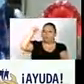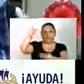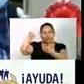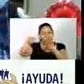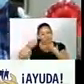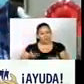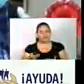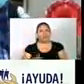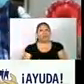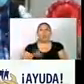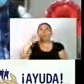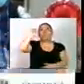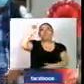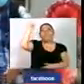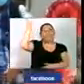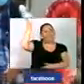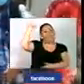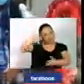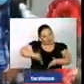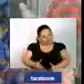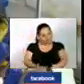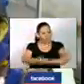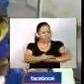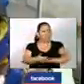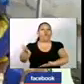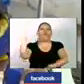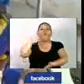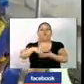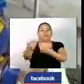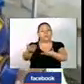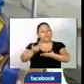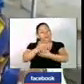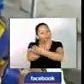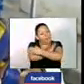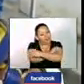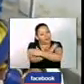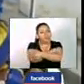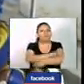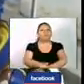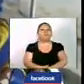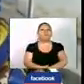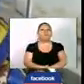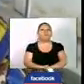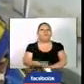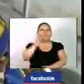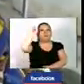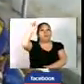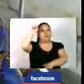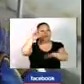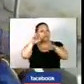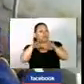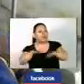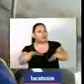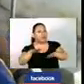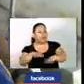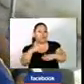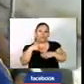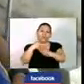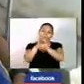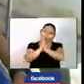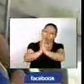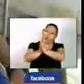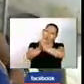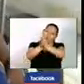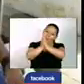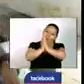dar Dios te lo dio pequeño te lo va a dar de regreso para que lo tengas en tus brazos y gracias a Dios él en las oraciones lo ha